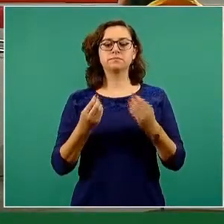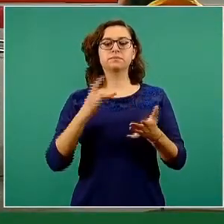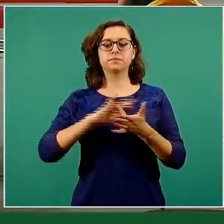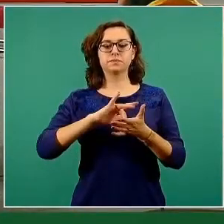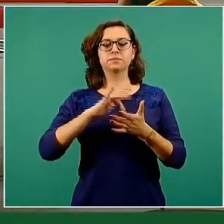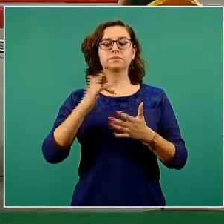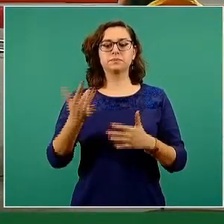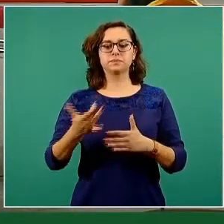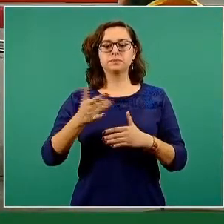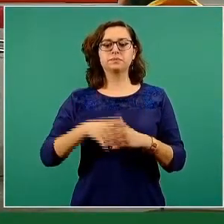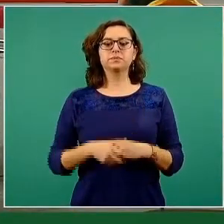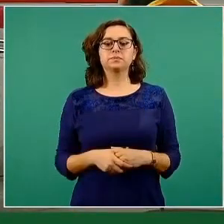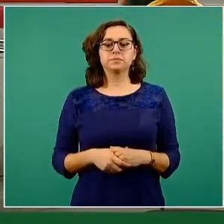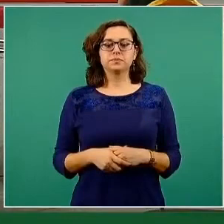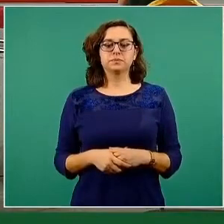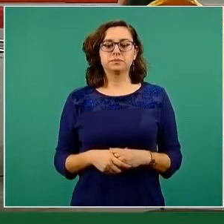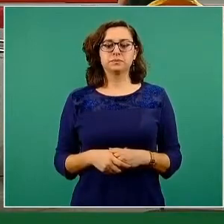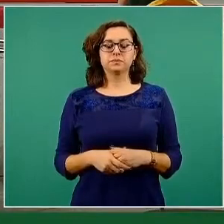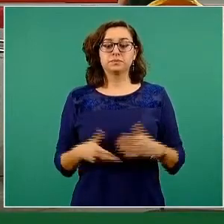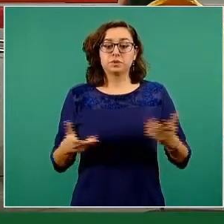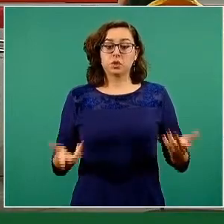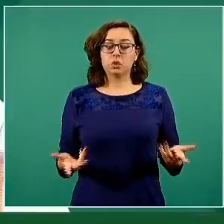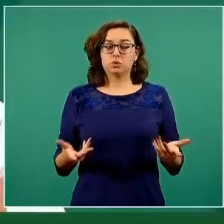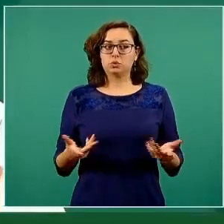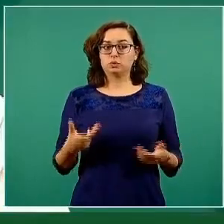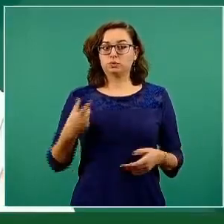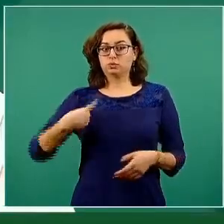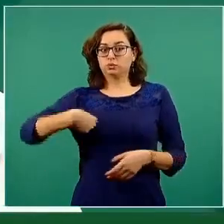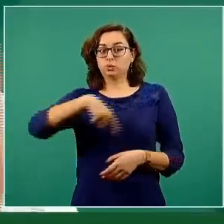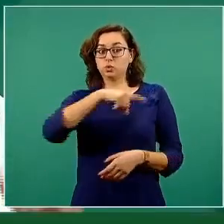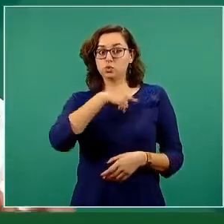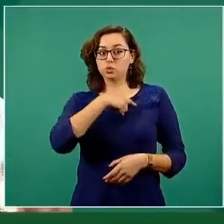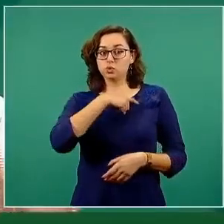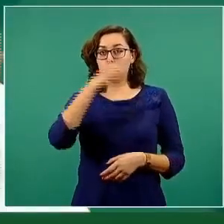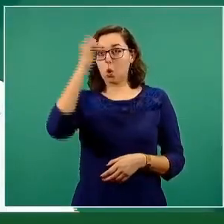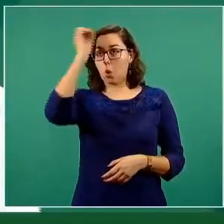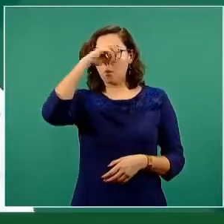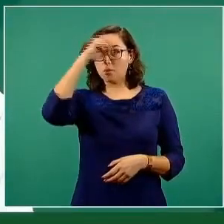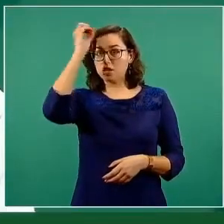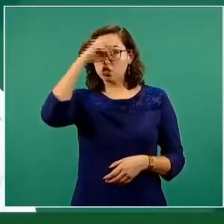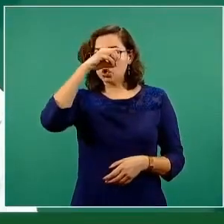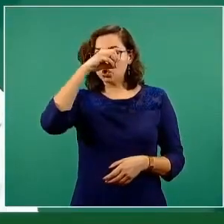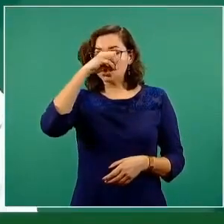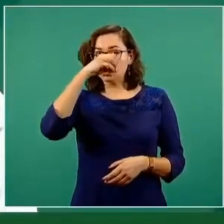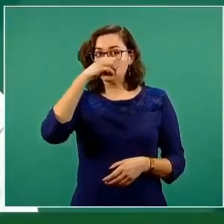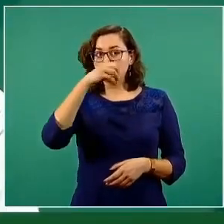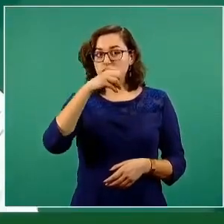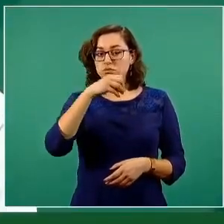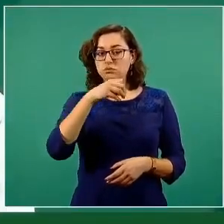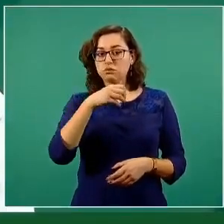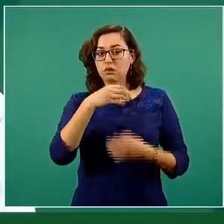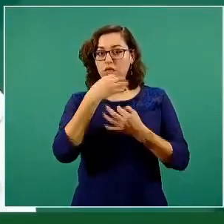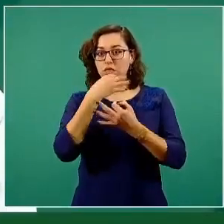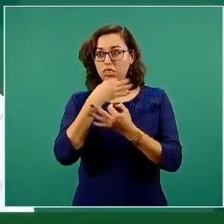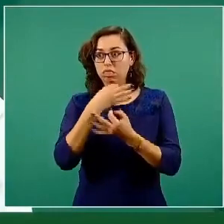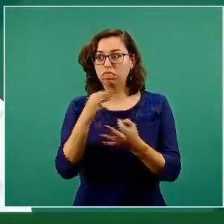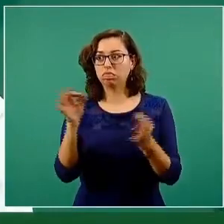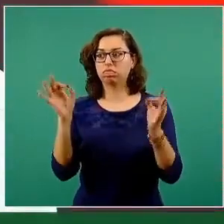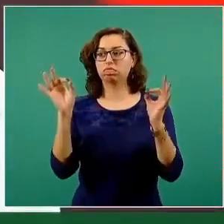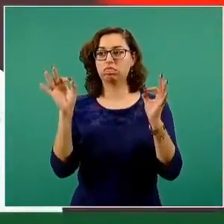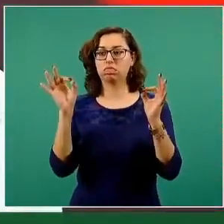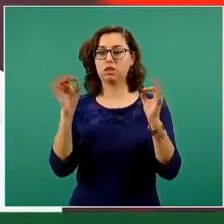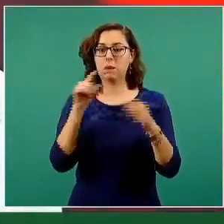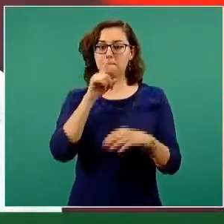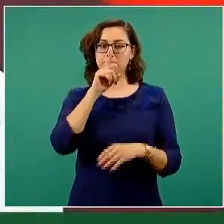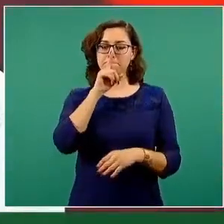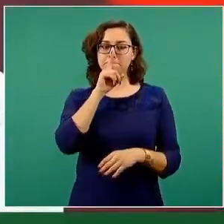hemos preferido no dar opiniones o comentarios generales a partir de casos específicos para evitar que